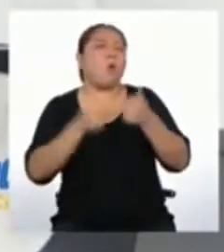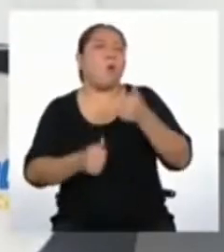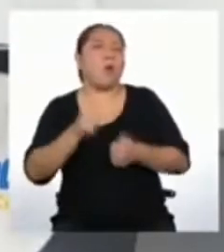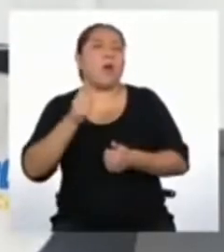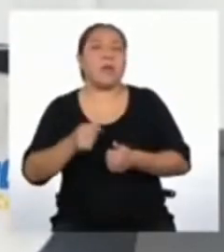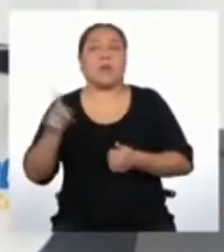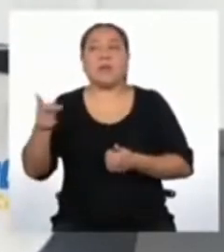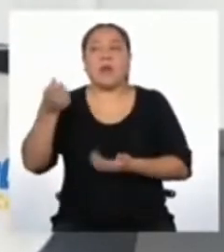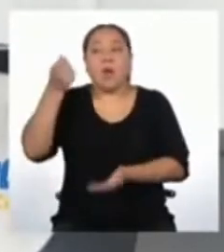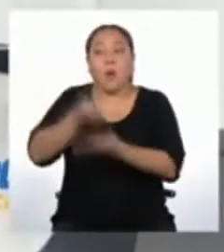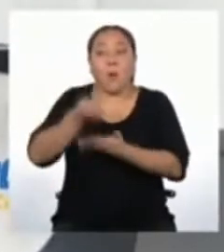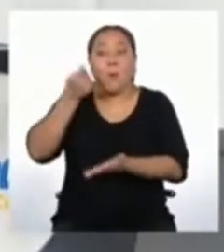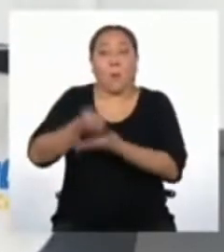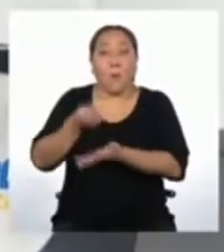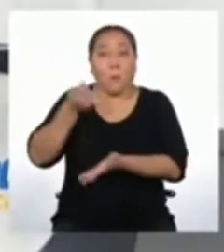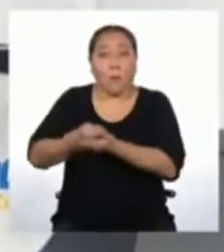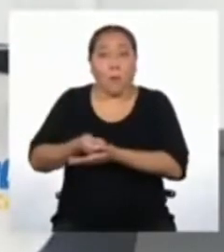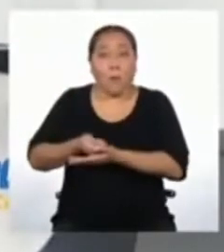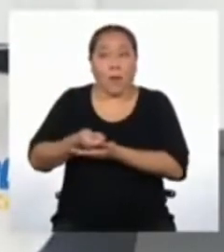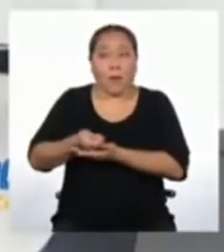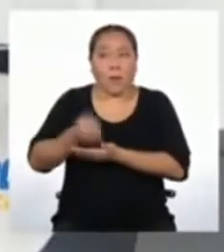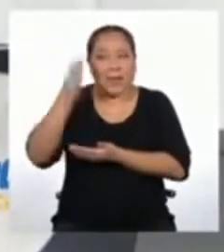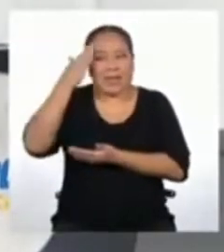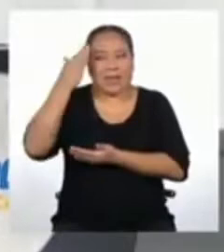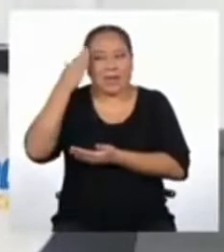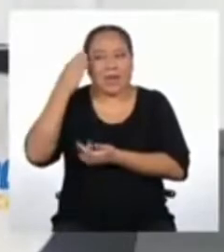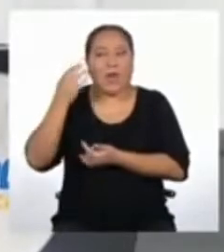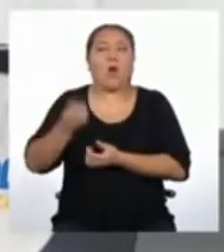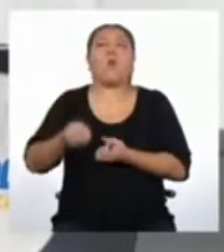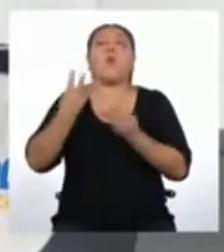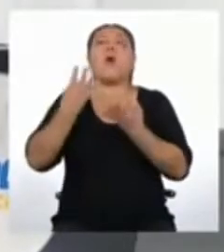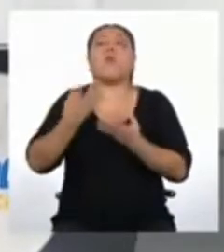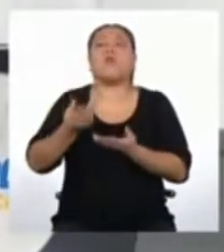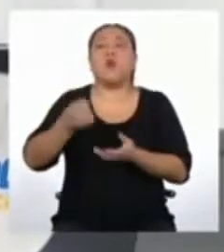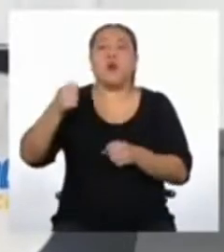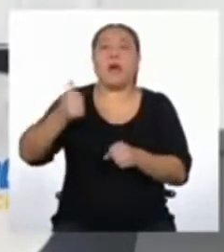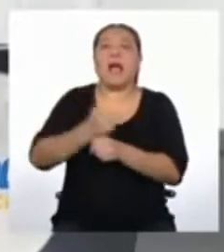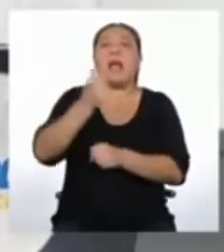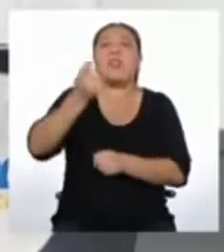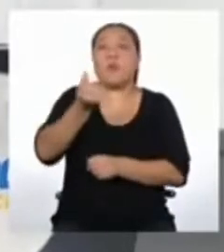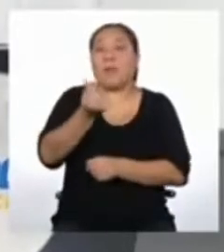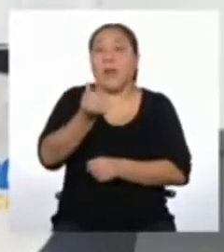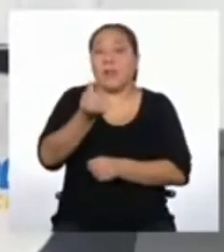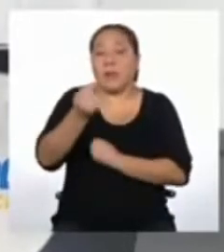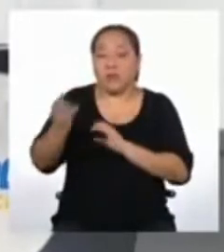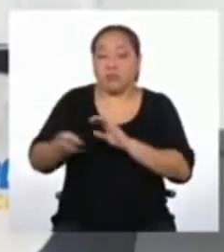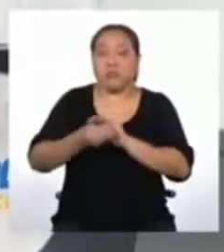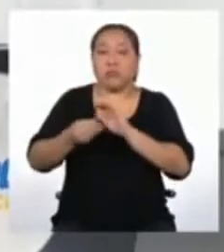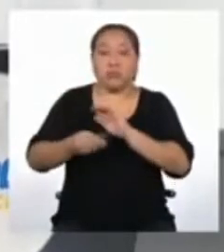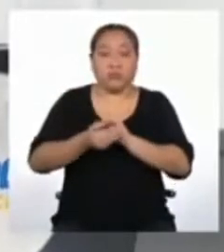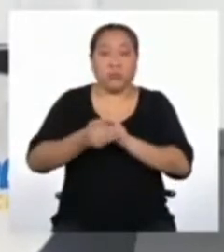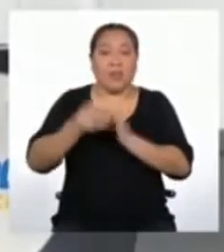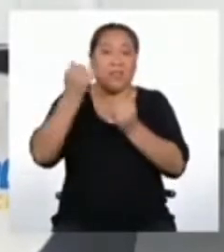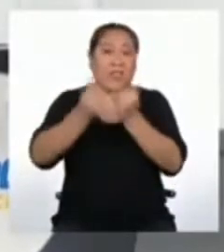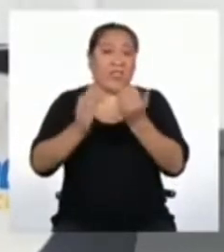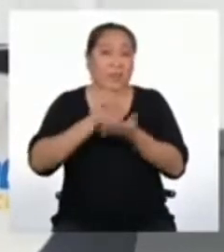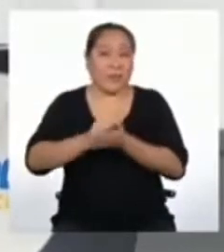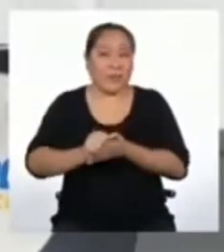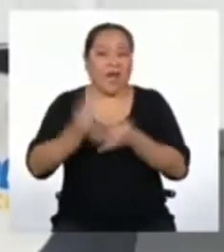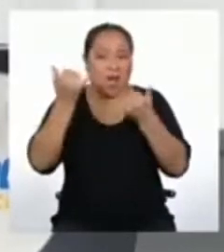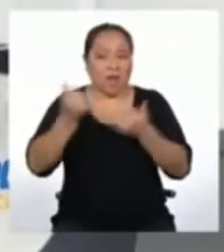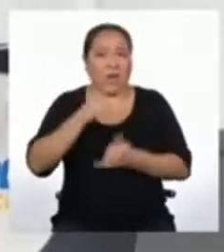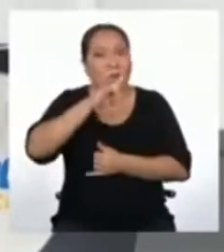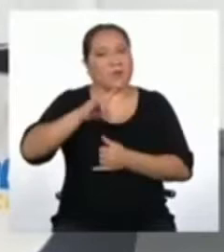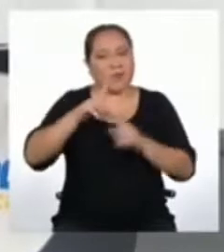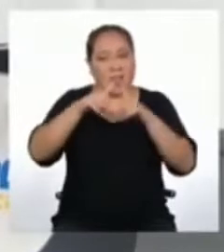fueron sus costos de producción para saber cuánto ganó al fin de mes? Hoy vamos a aplicar todas las fórmulas que ya conocemos para